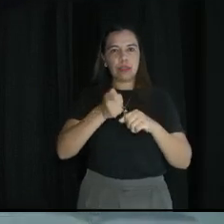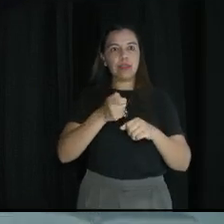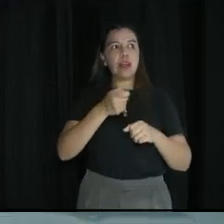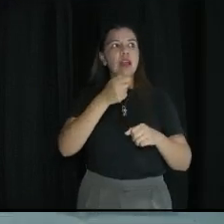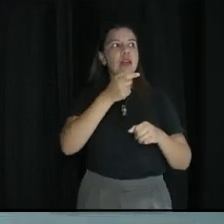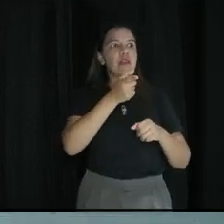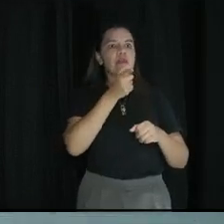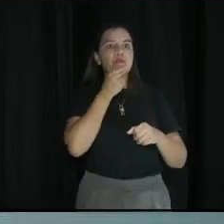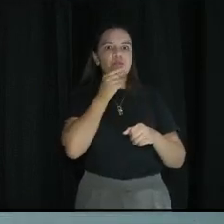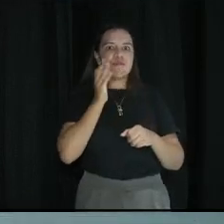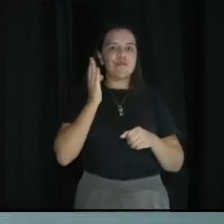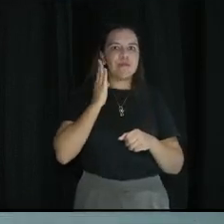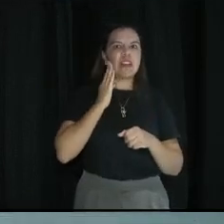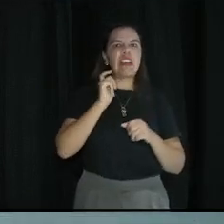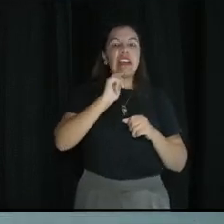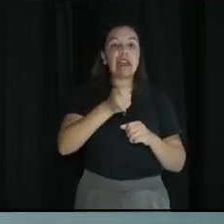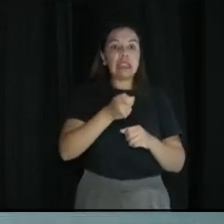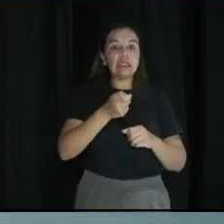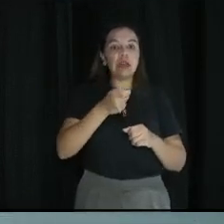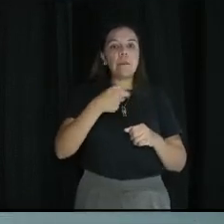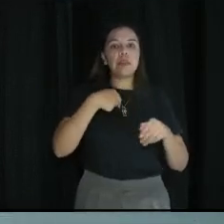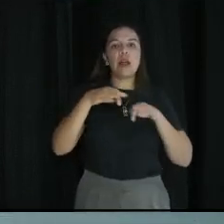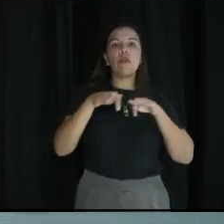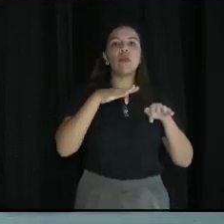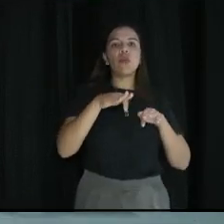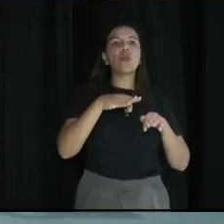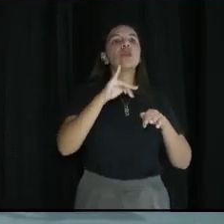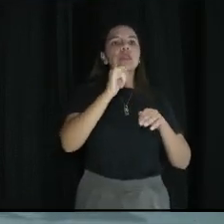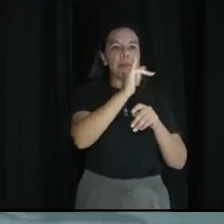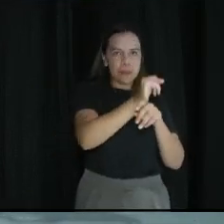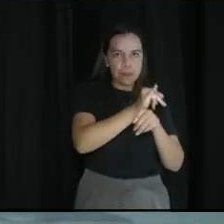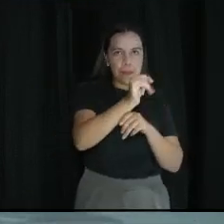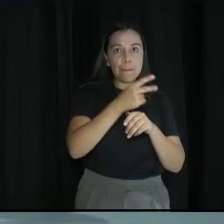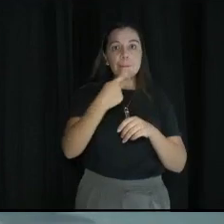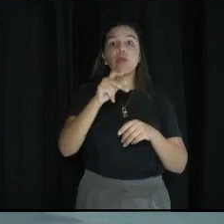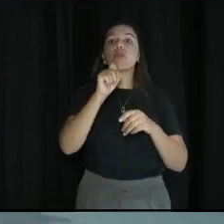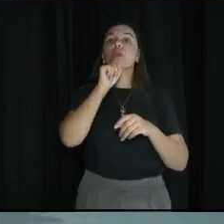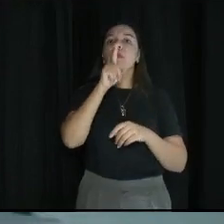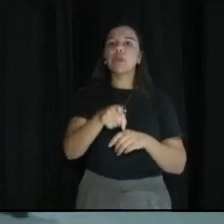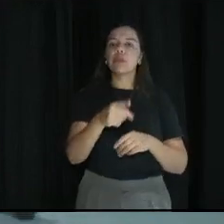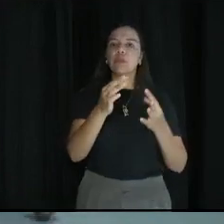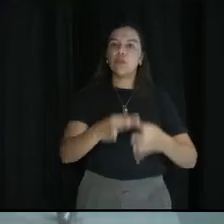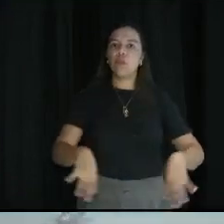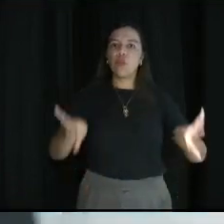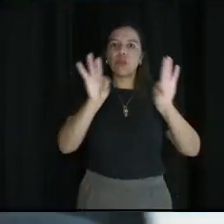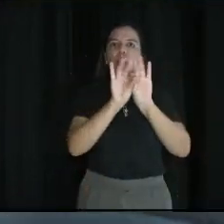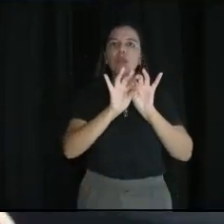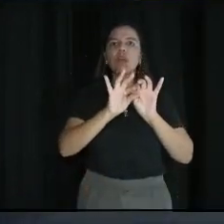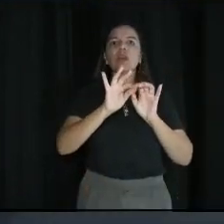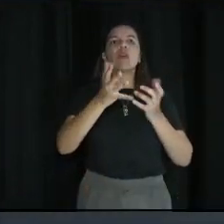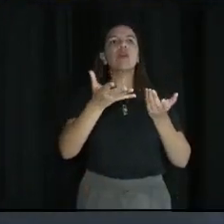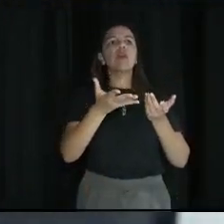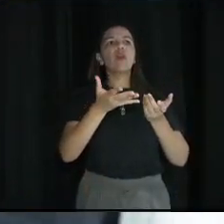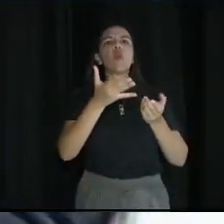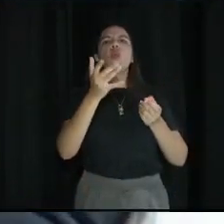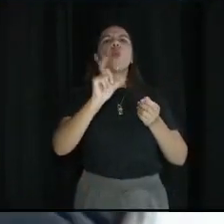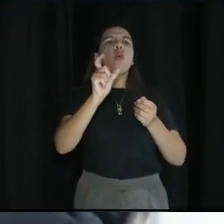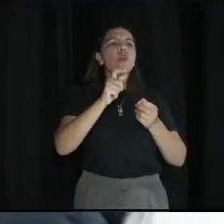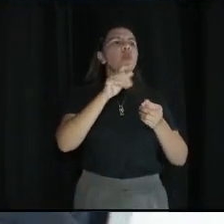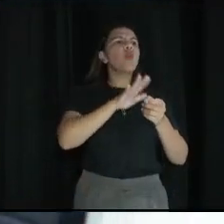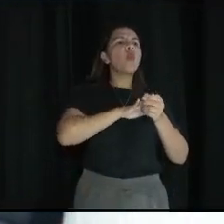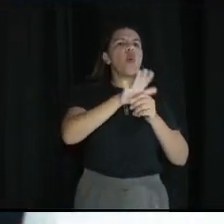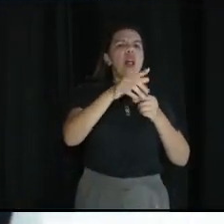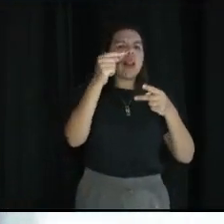es conducir la investigación, pero también es muy importante poder determinar cuándo un determinado hecho constituye un